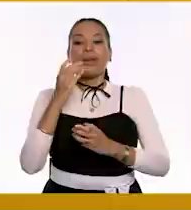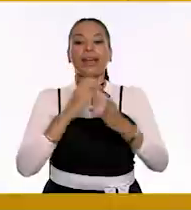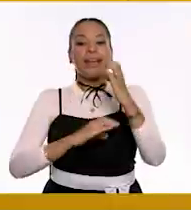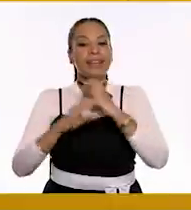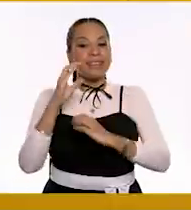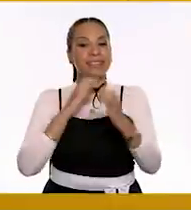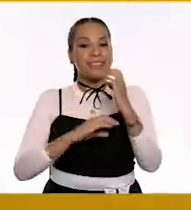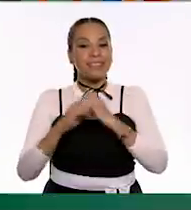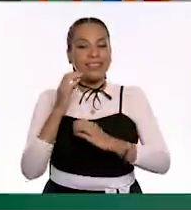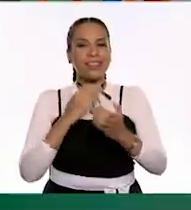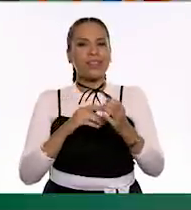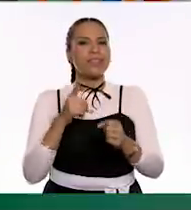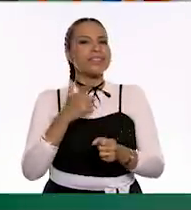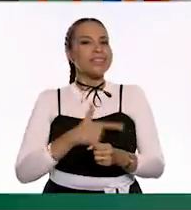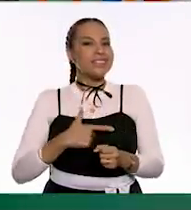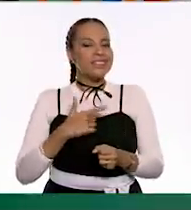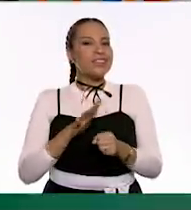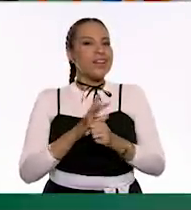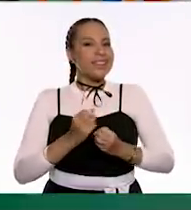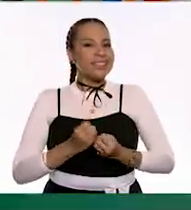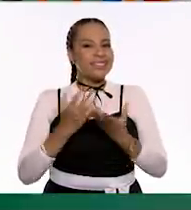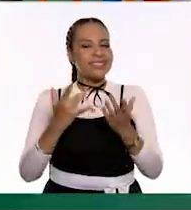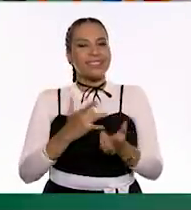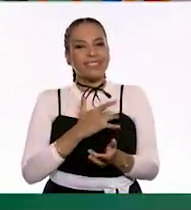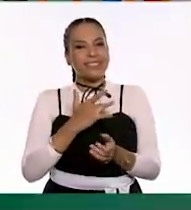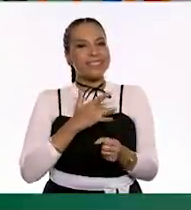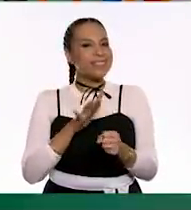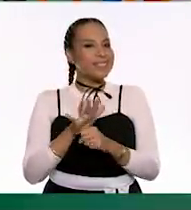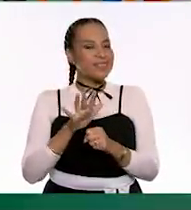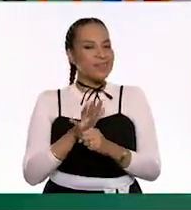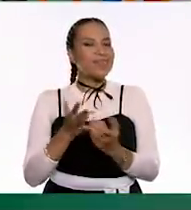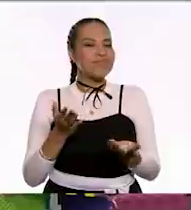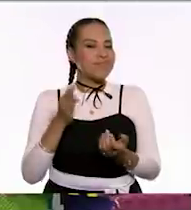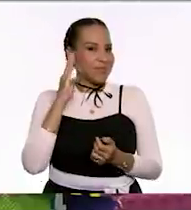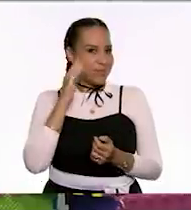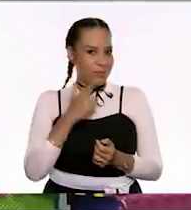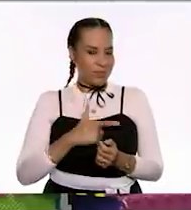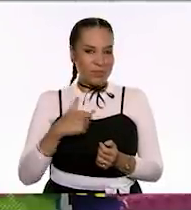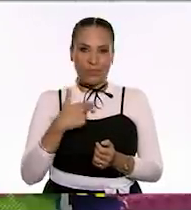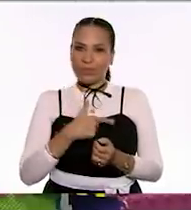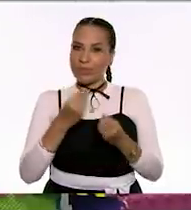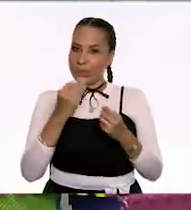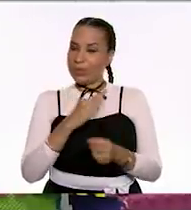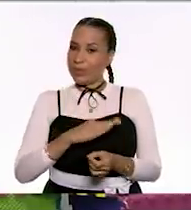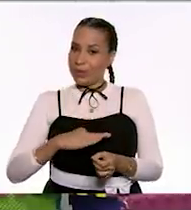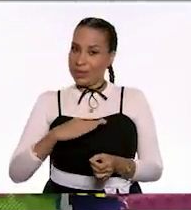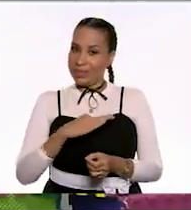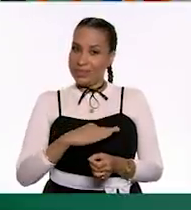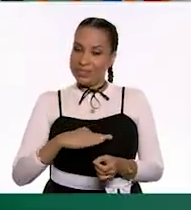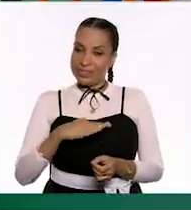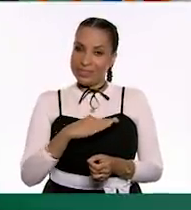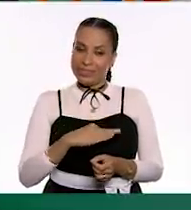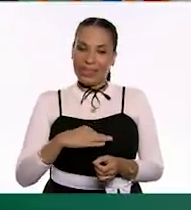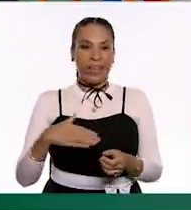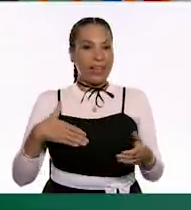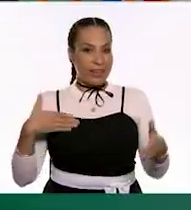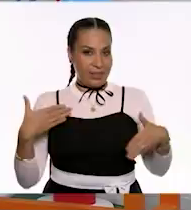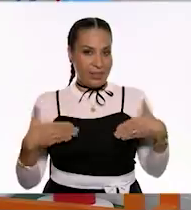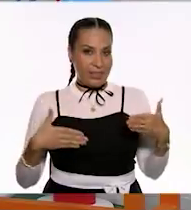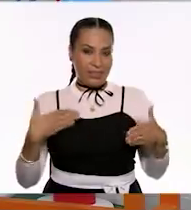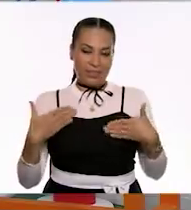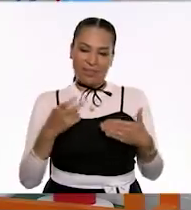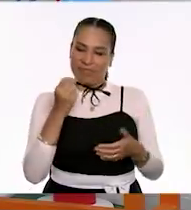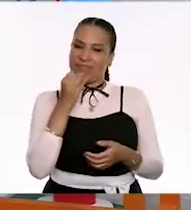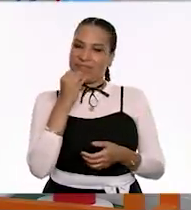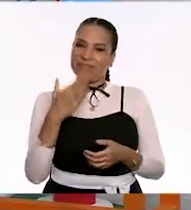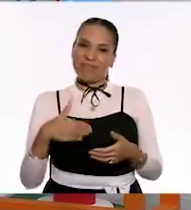canción. ¿De qué les gustaría expresar? ¿Qué sentimiento les gusta? A mí me gusta mucho la felicidad. Sí, claro, la alegría. Sí. Eso estaría muy